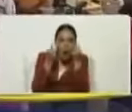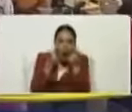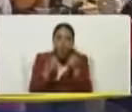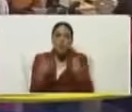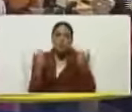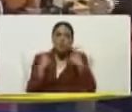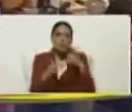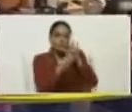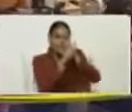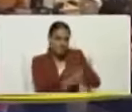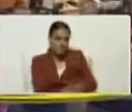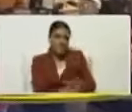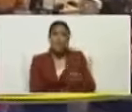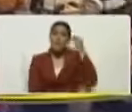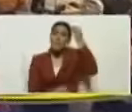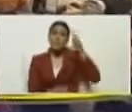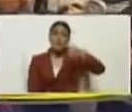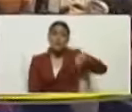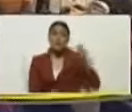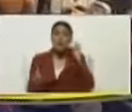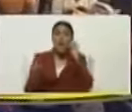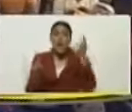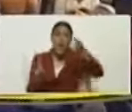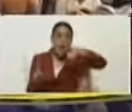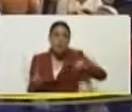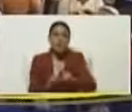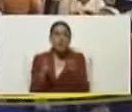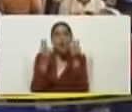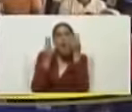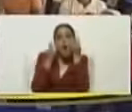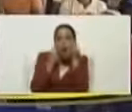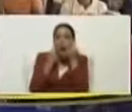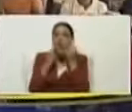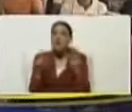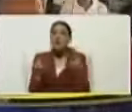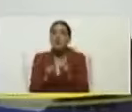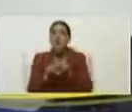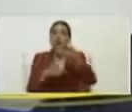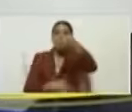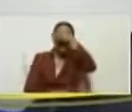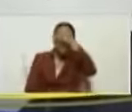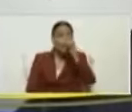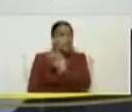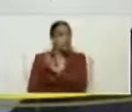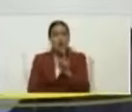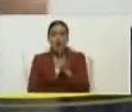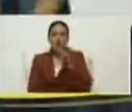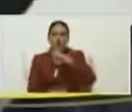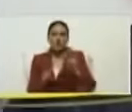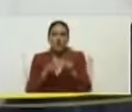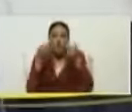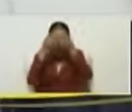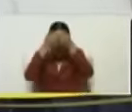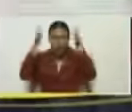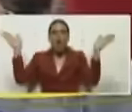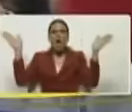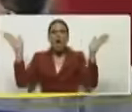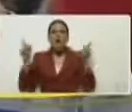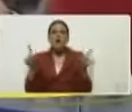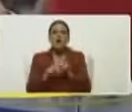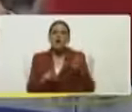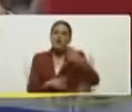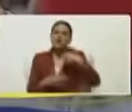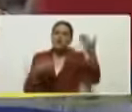que estas mujeres que estamos aquí combativas nos íbamos a dejar engañar. Pues hoy estamos más claras que nunca y tenemos identificado